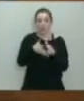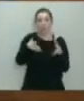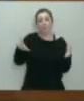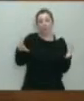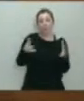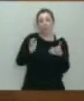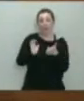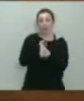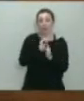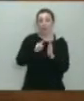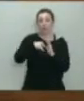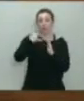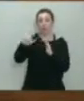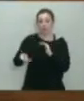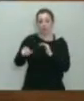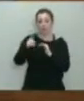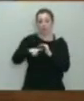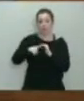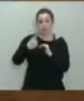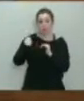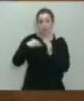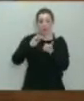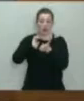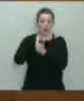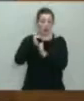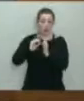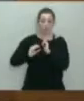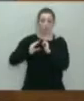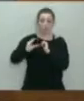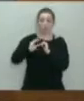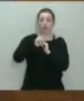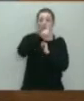crédito extraordinario y un suplemento de crédito por importe de